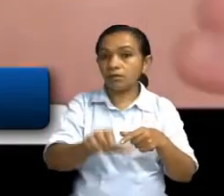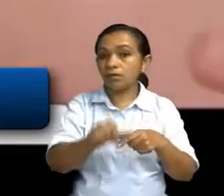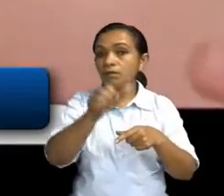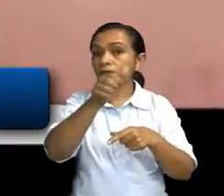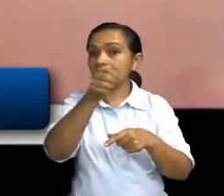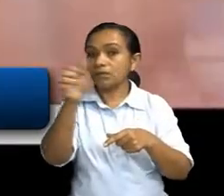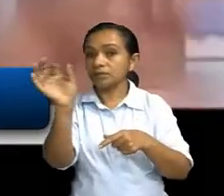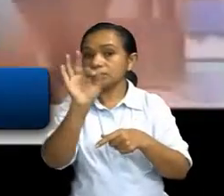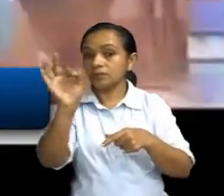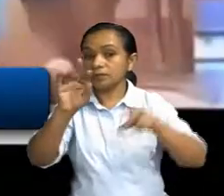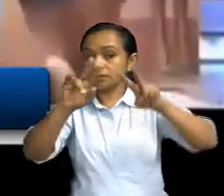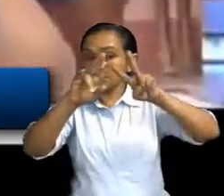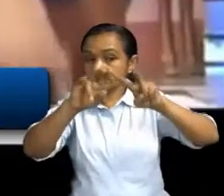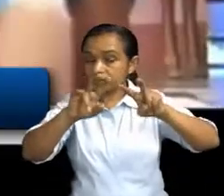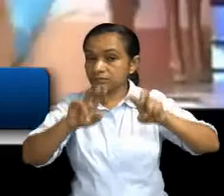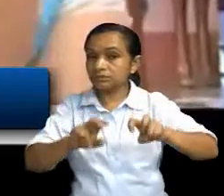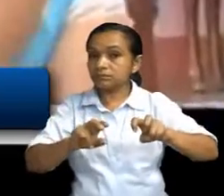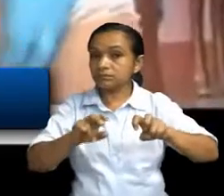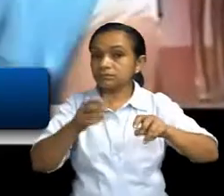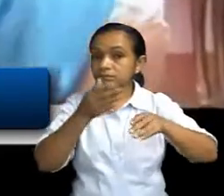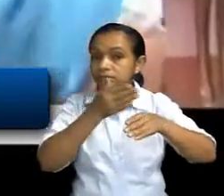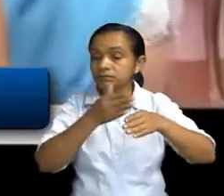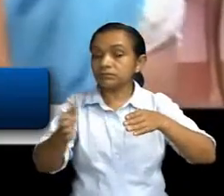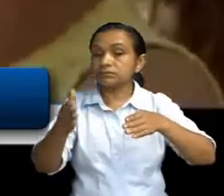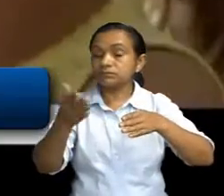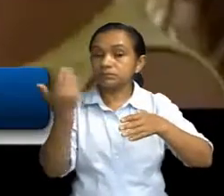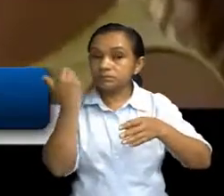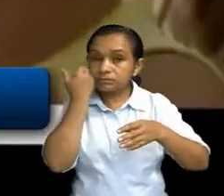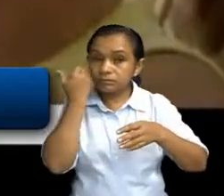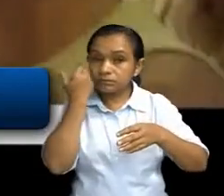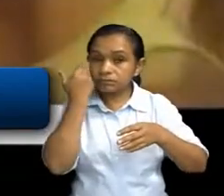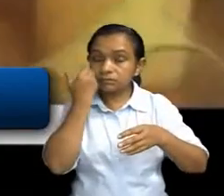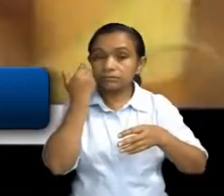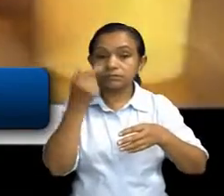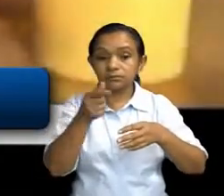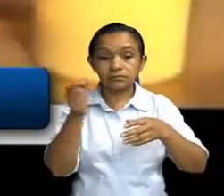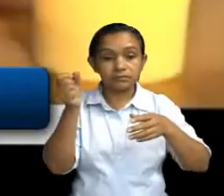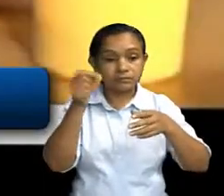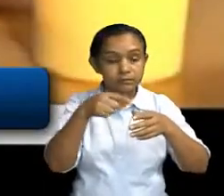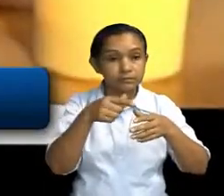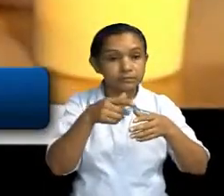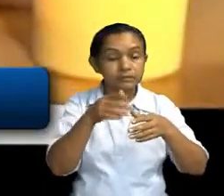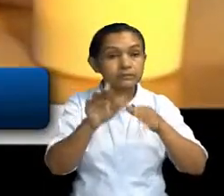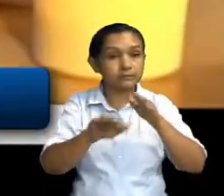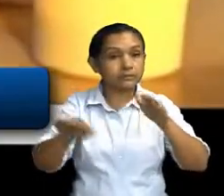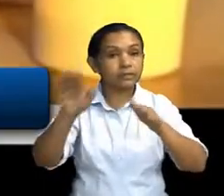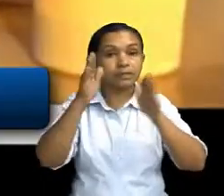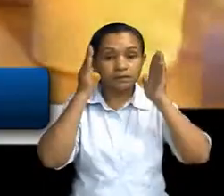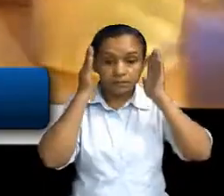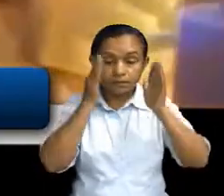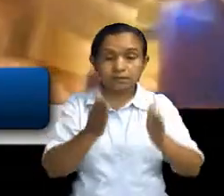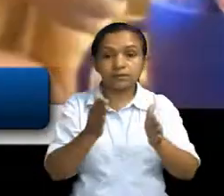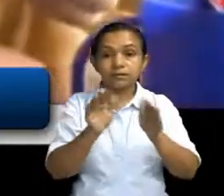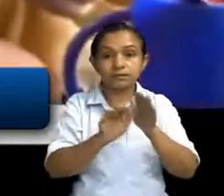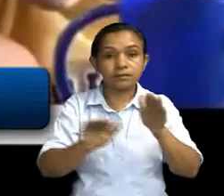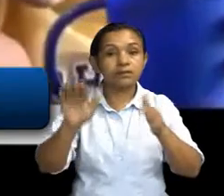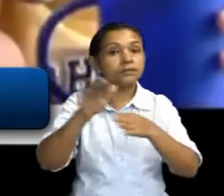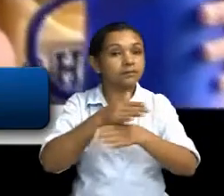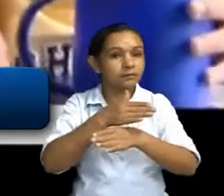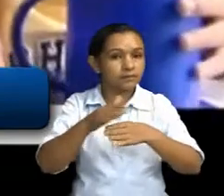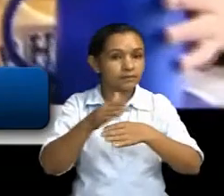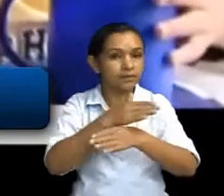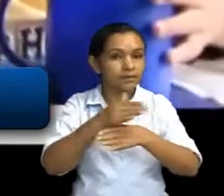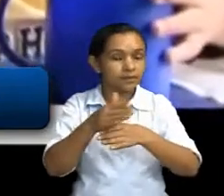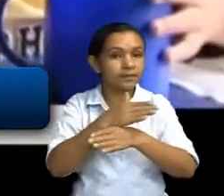de métodos diagnósticos para aislamiento de gérmenes y dar tratamiento de una forma dirigida. que eso ya es diferente. Entonces,